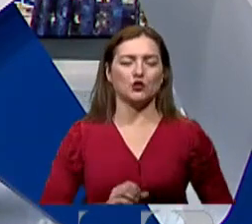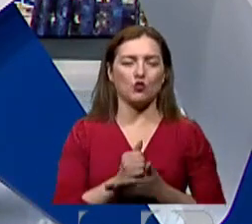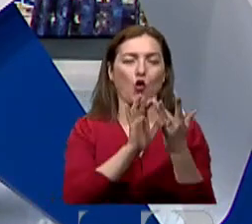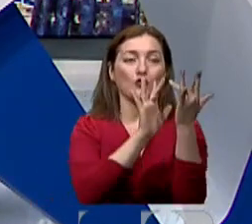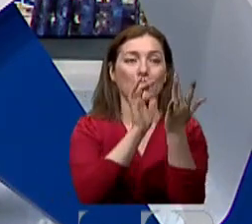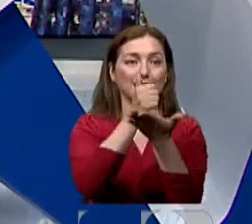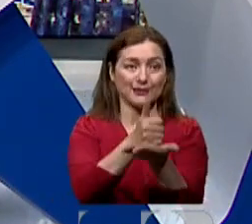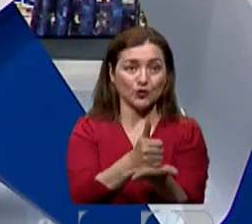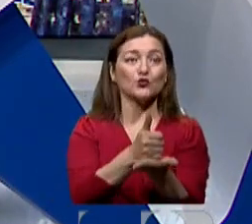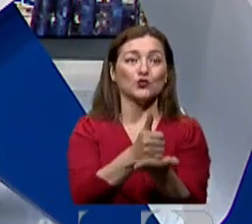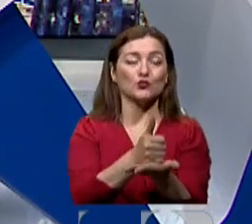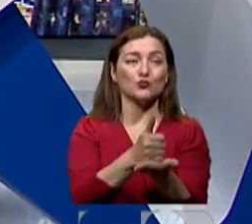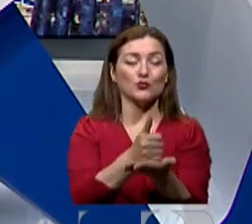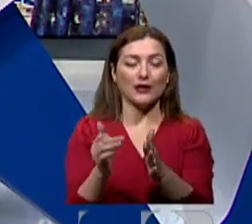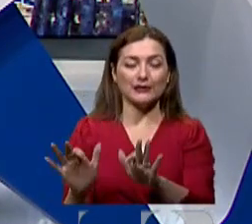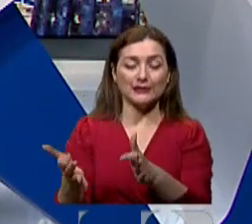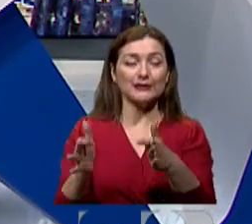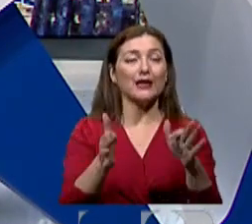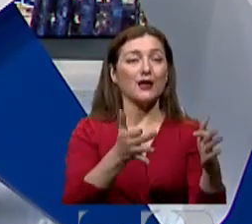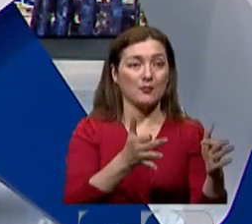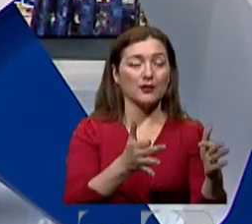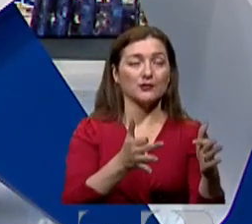a brindar las terapias